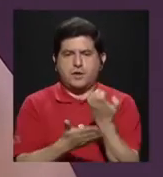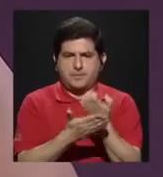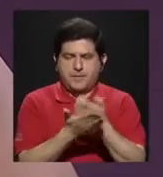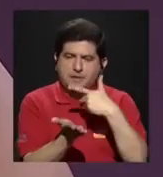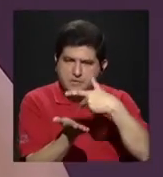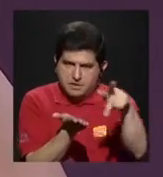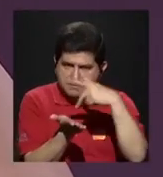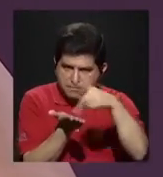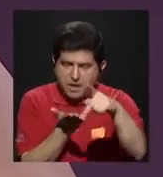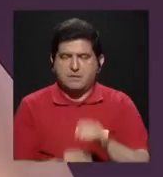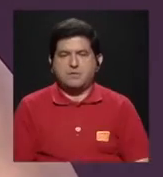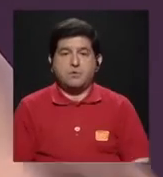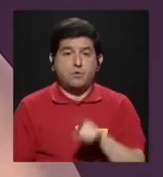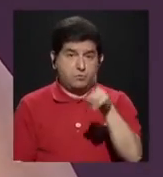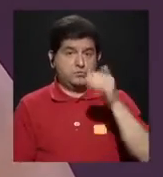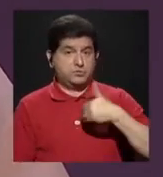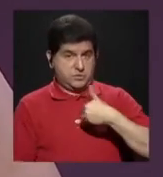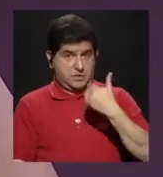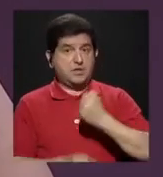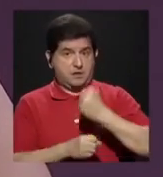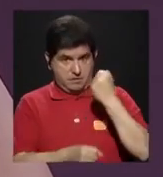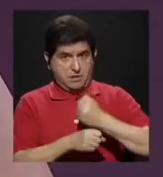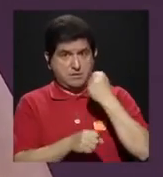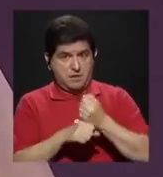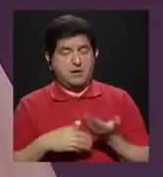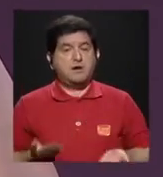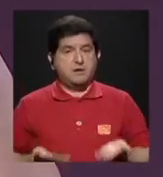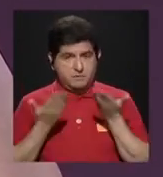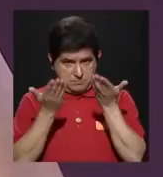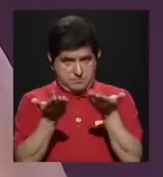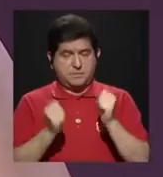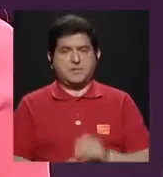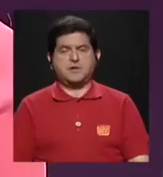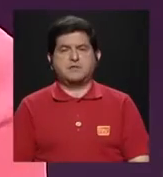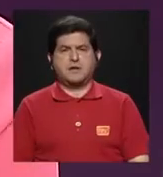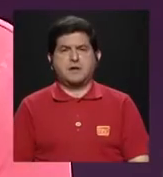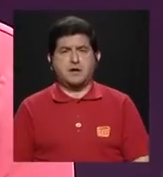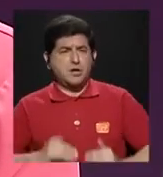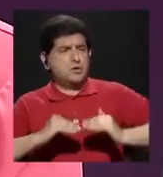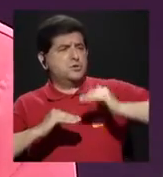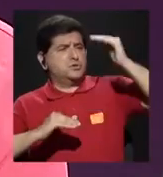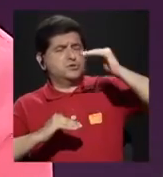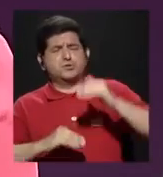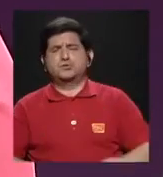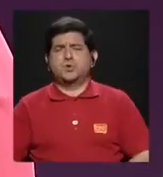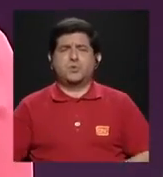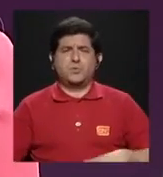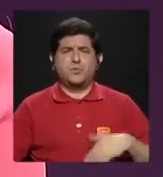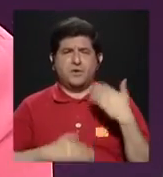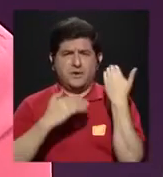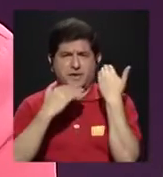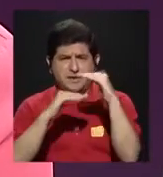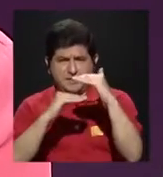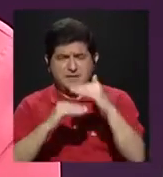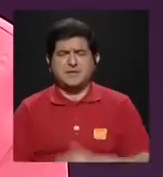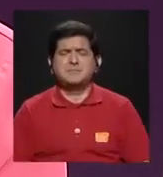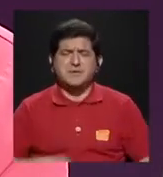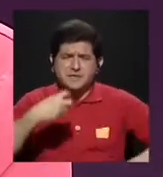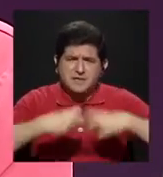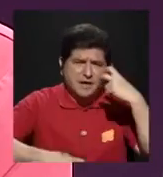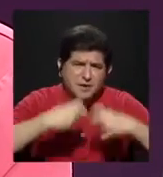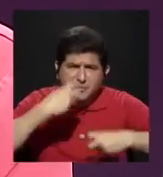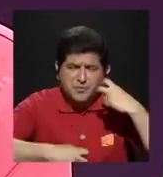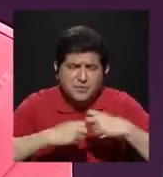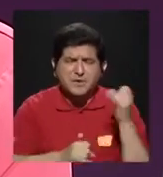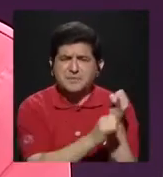pagado, ¿verdad? O sea, usted tiene que trabajar para que le brinden él. ¿Cuáles han sido los mayores obstáculos que ha encontrado para en el Estado, digamos, o en las